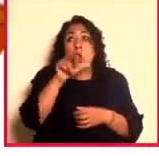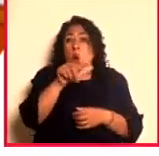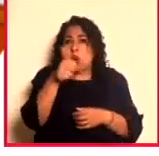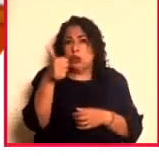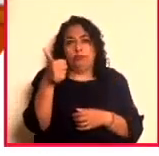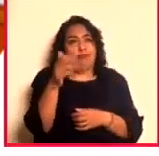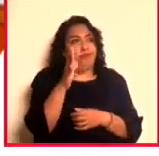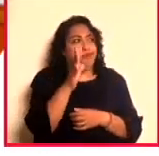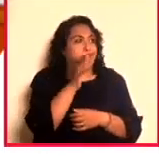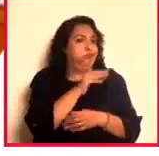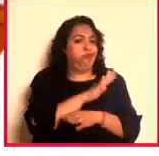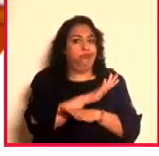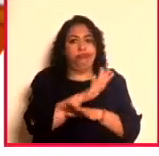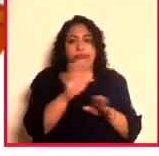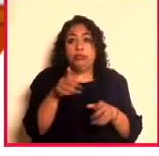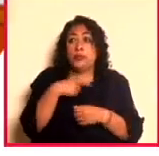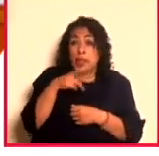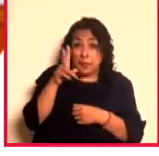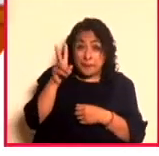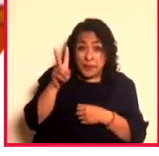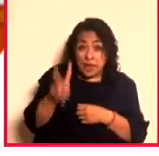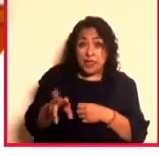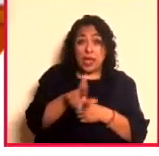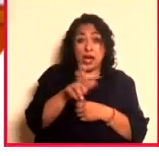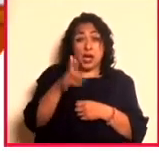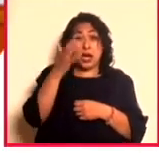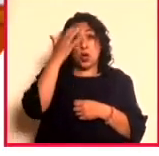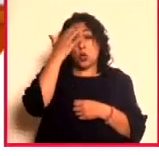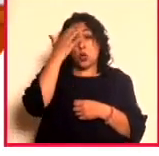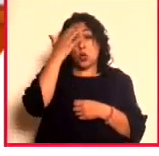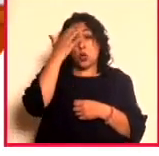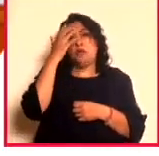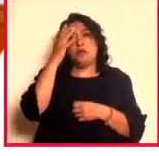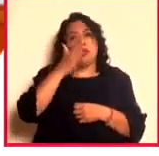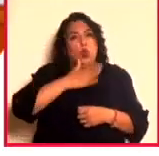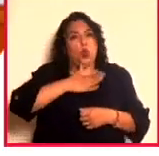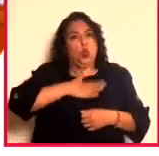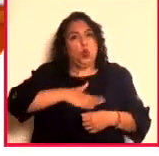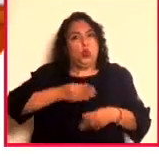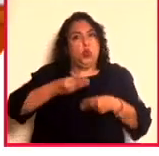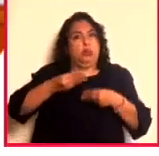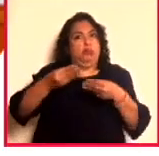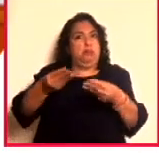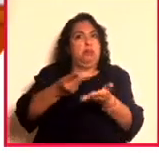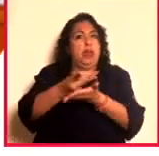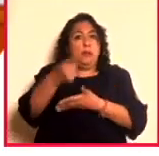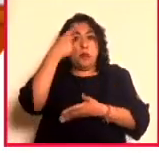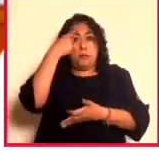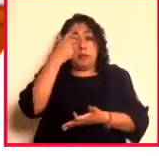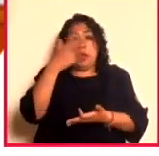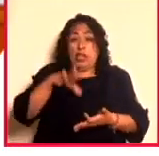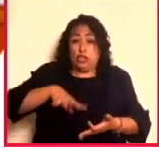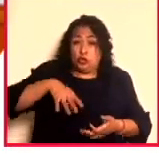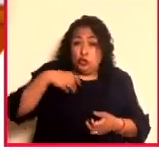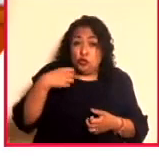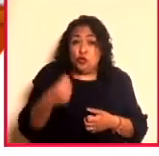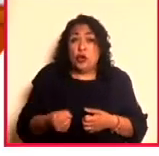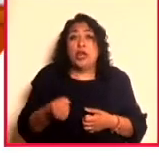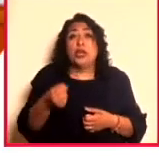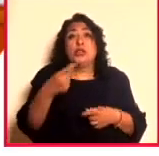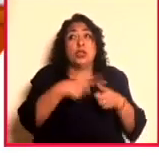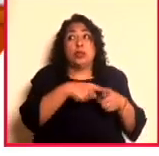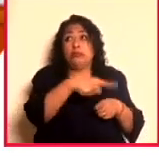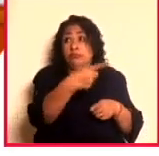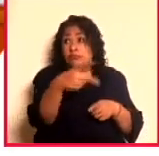estar. La verdad es que un reconocimiento merecido para él. Un reconocimiento para todo este esfuerzo que hacen nuestros cocineros,